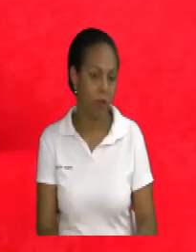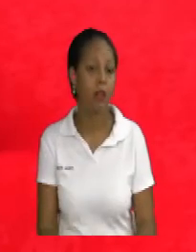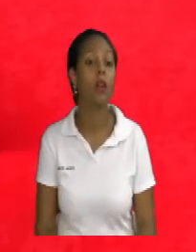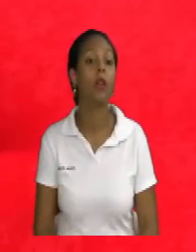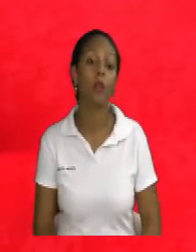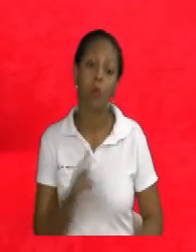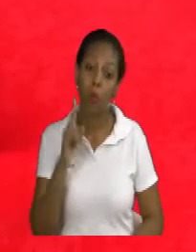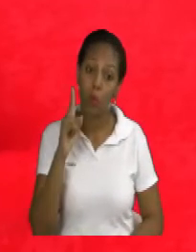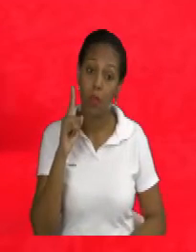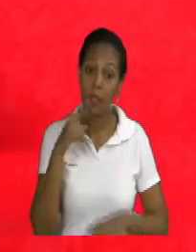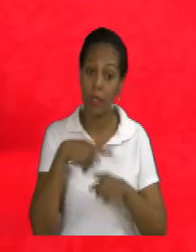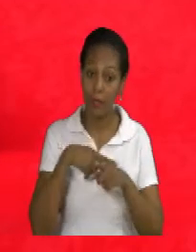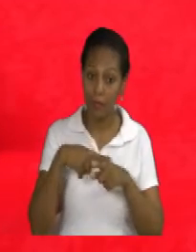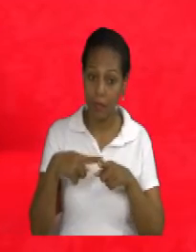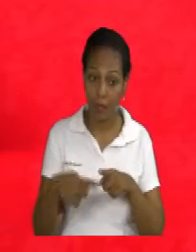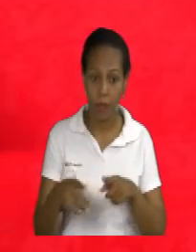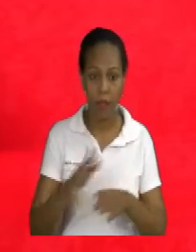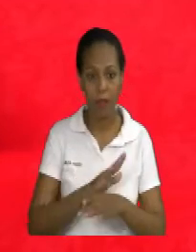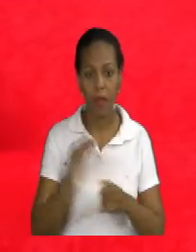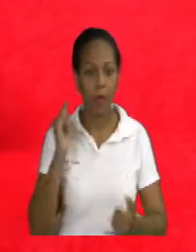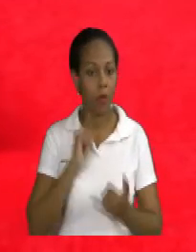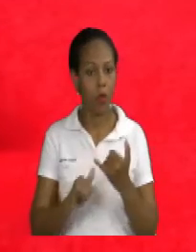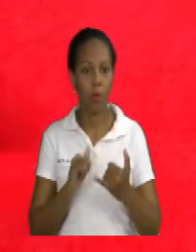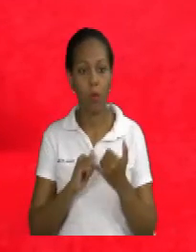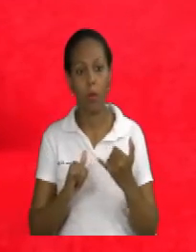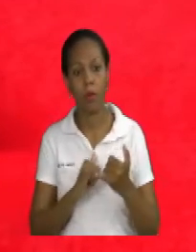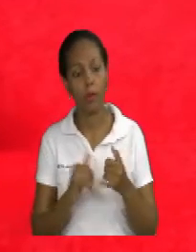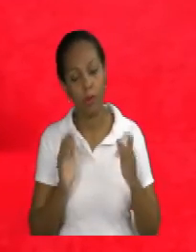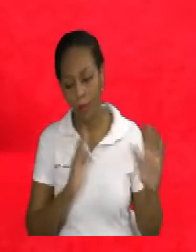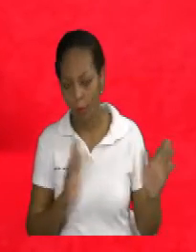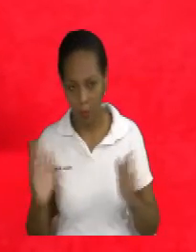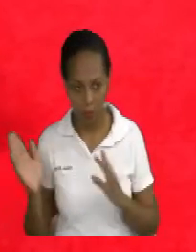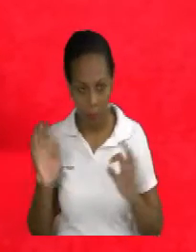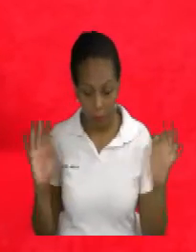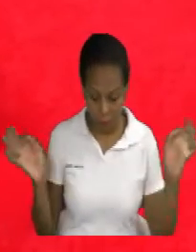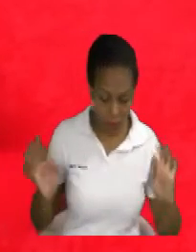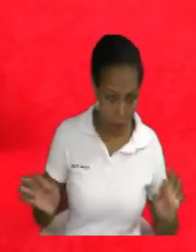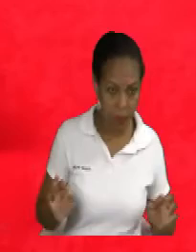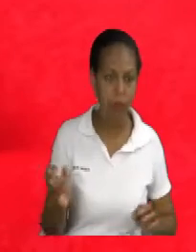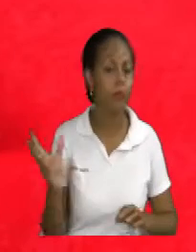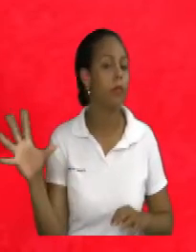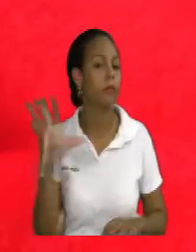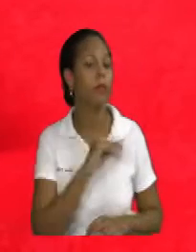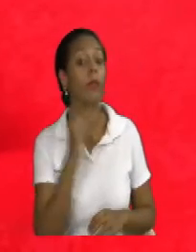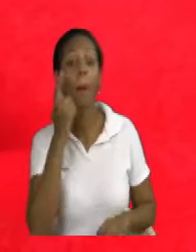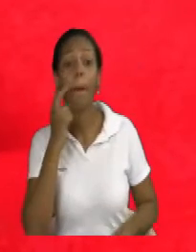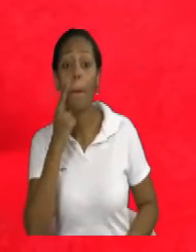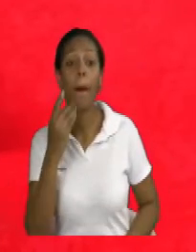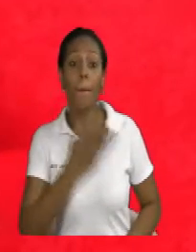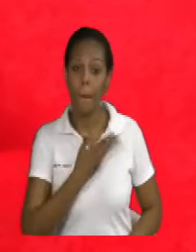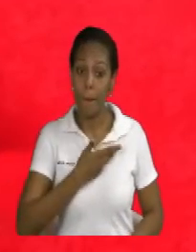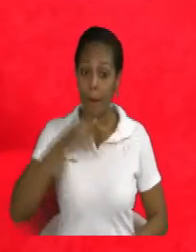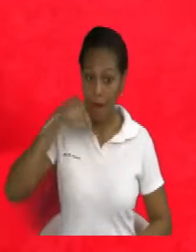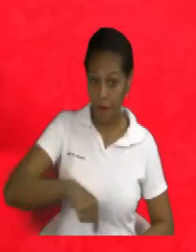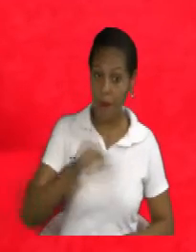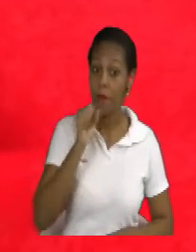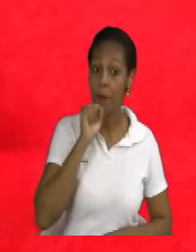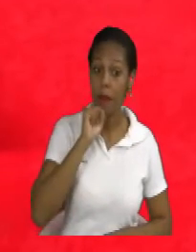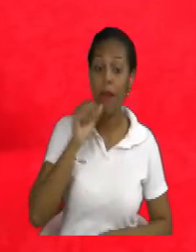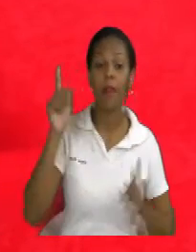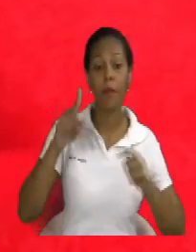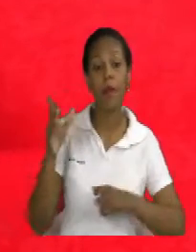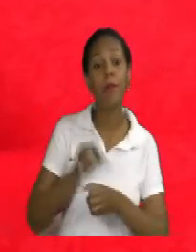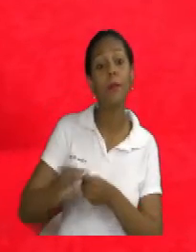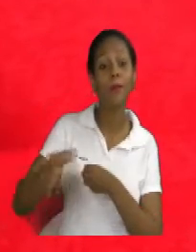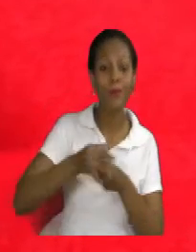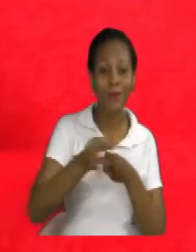semana ya de coordinación final de logística, donde requerimos que todos los papitos, las mamitas, tanto de acá, de Barranca Bermeja, como del Magdalena Medio,